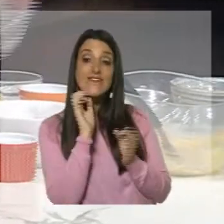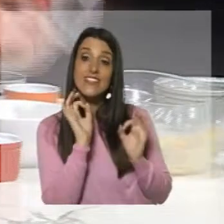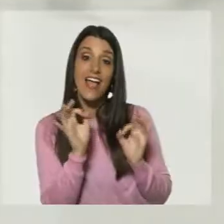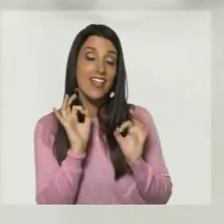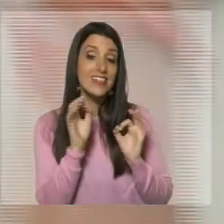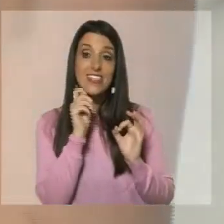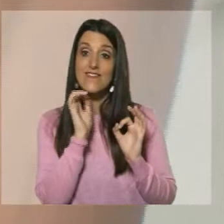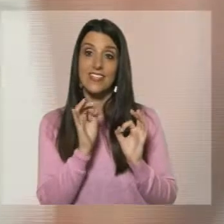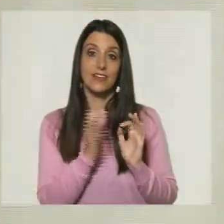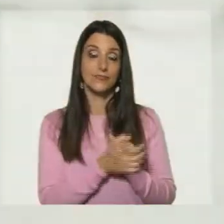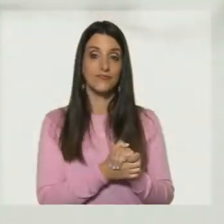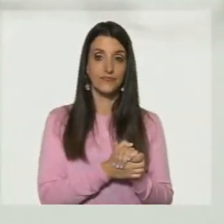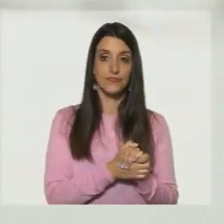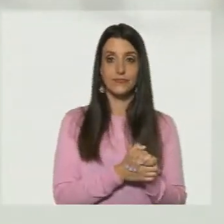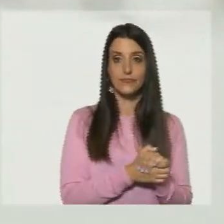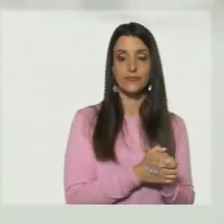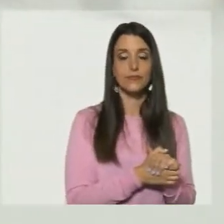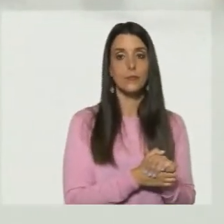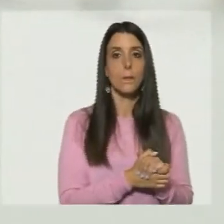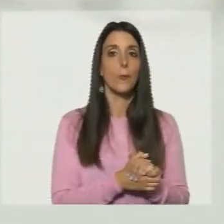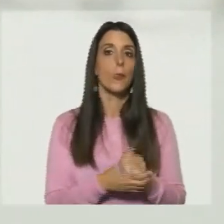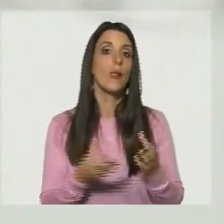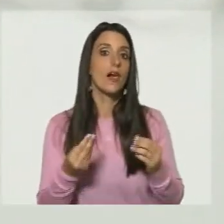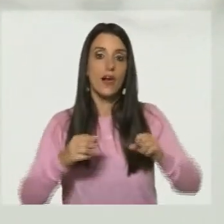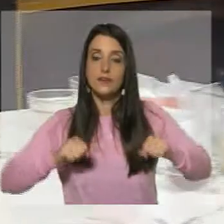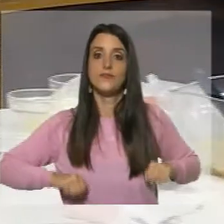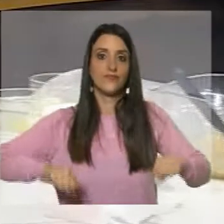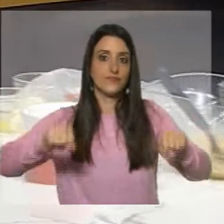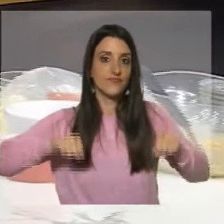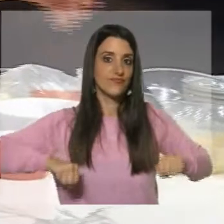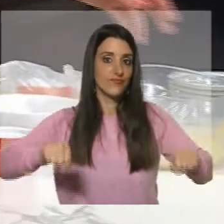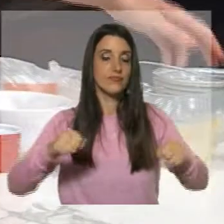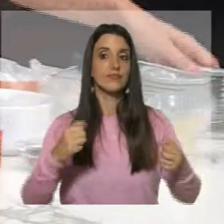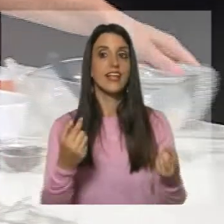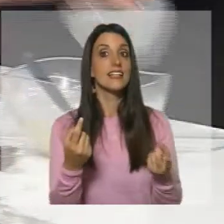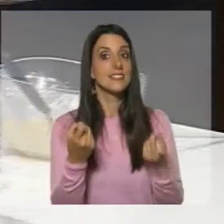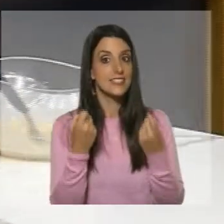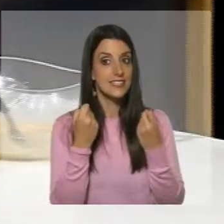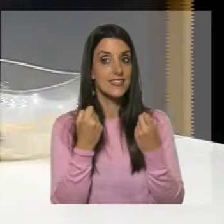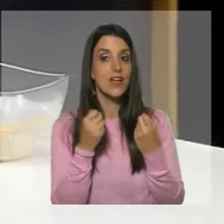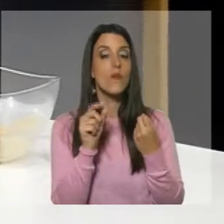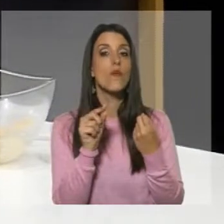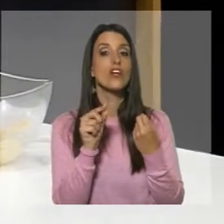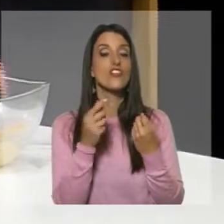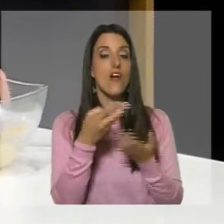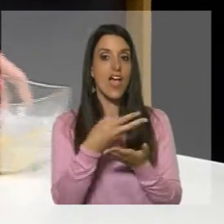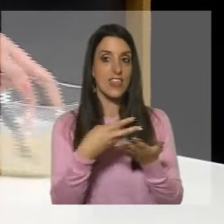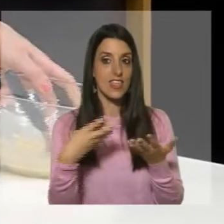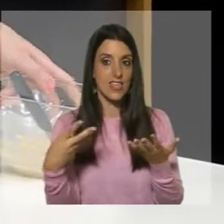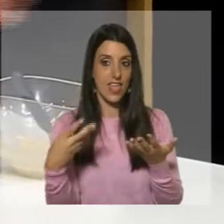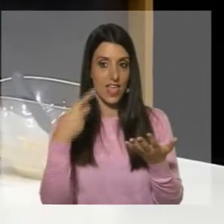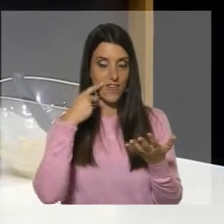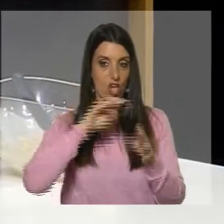Una maravilla. Como la vamos a estirar tanto, le vamos a tener que poner, viste que yo tengo acá, un poquito de harina. Bien. Vamos a